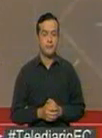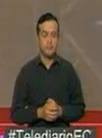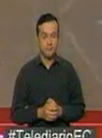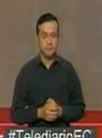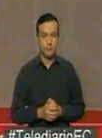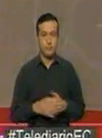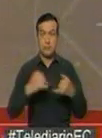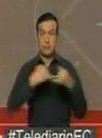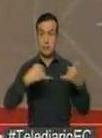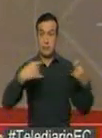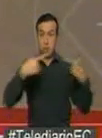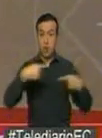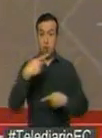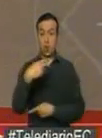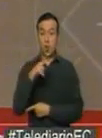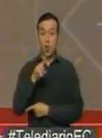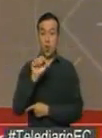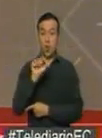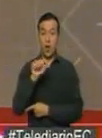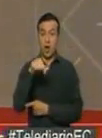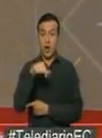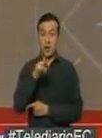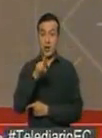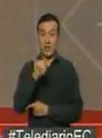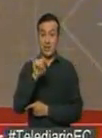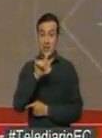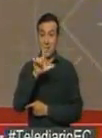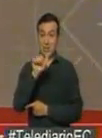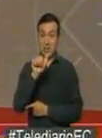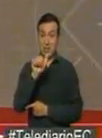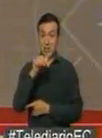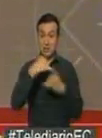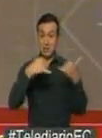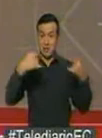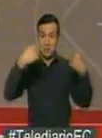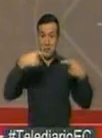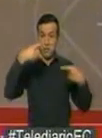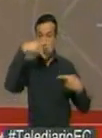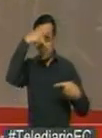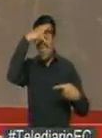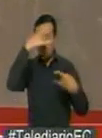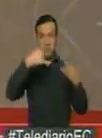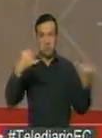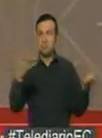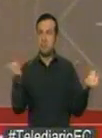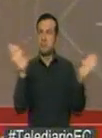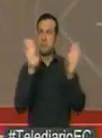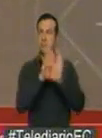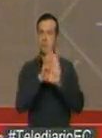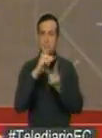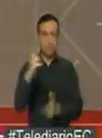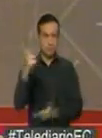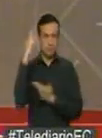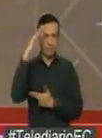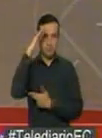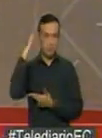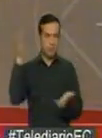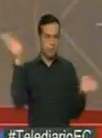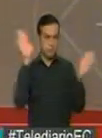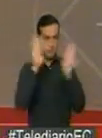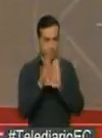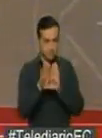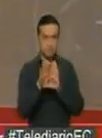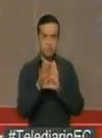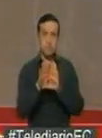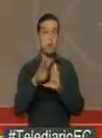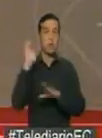En la frontera en Huaquillas, Aguas Verdes, en Perú, en el puente internacional, amaneció bloqueada por personal militar y policial que cumple el